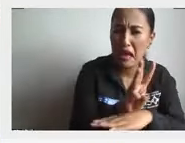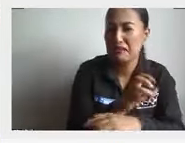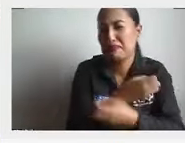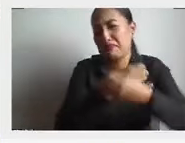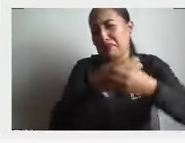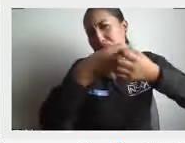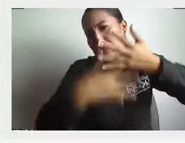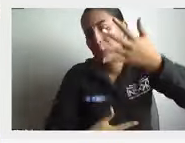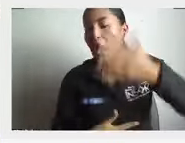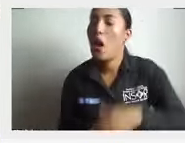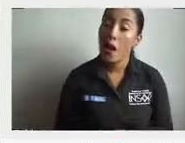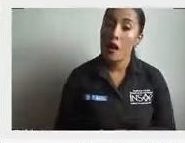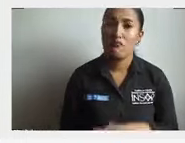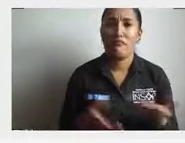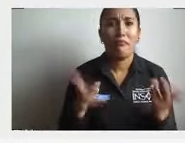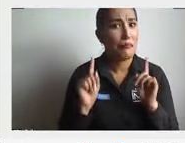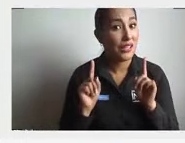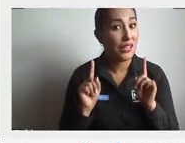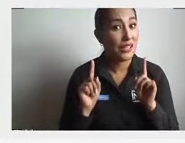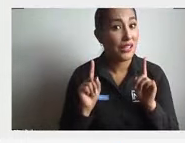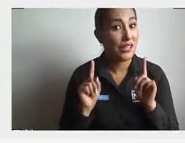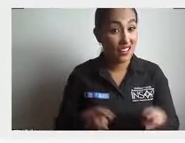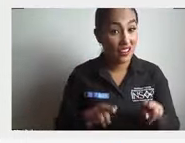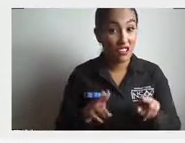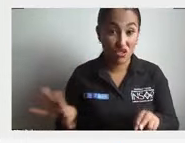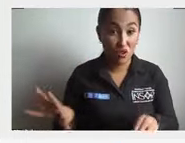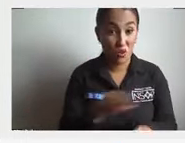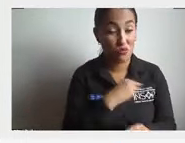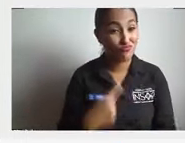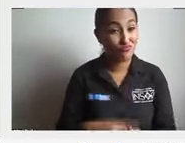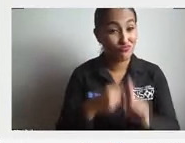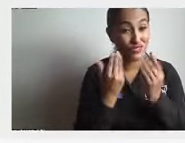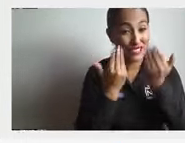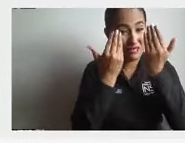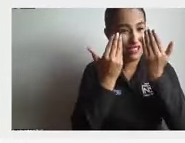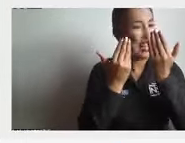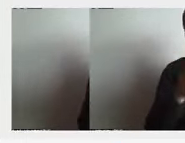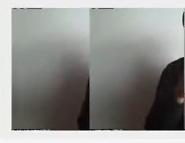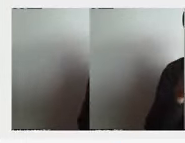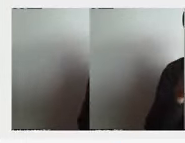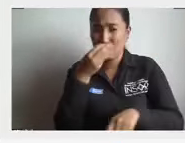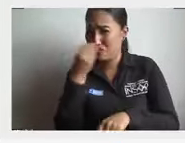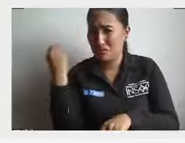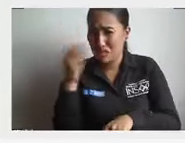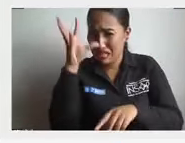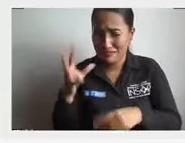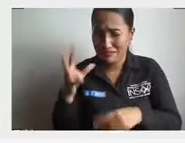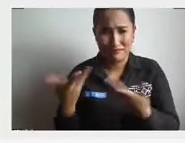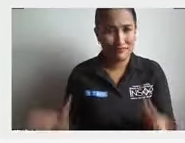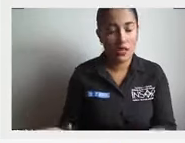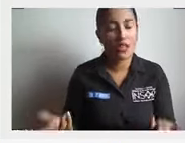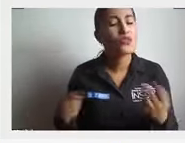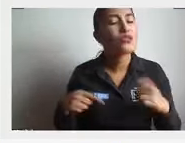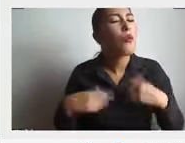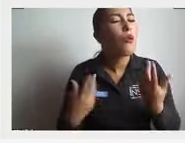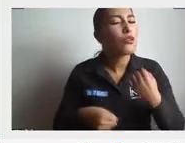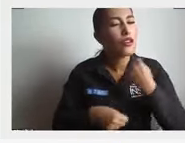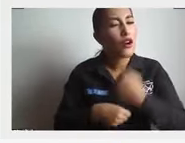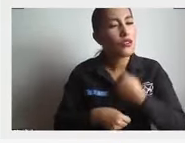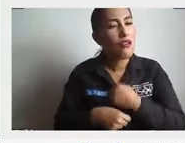mucho contenido que es basura y que va en contravía del objetivo que tenemos, que es trabajar hacia una educación inclusiva y